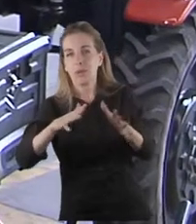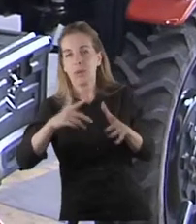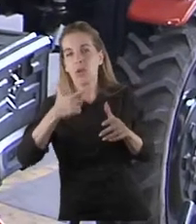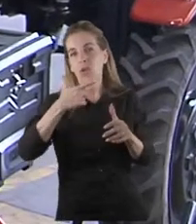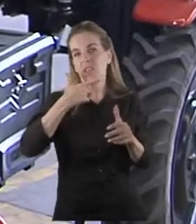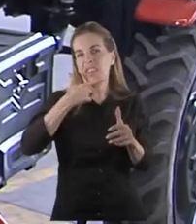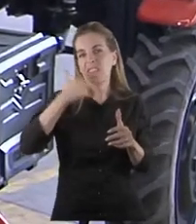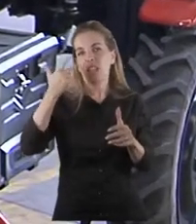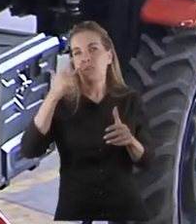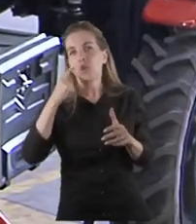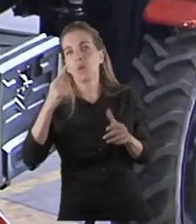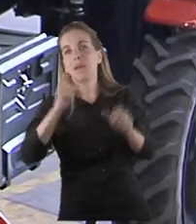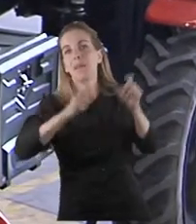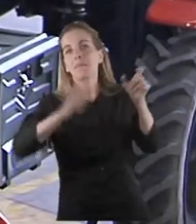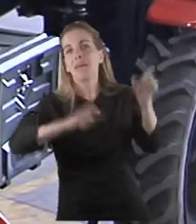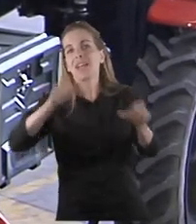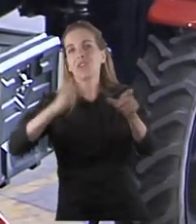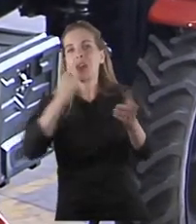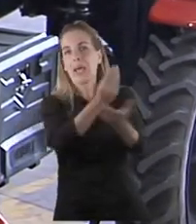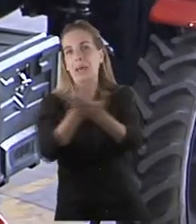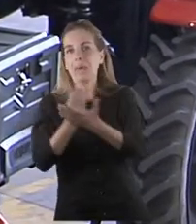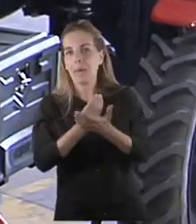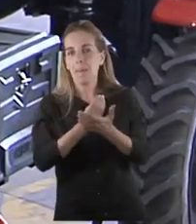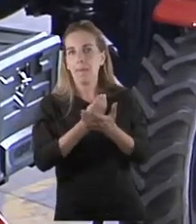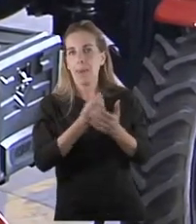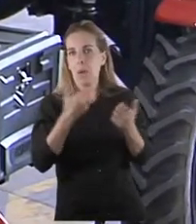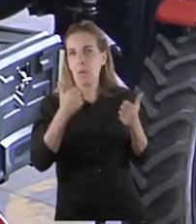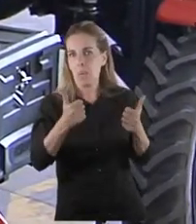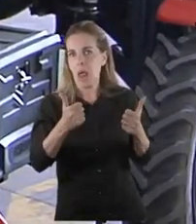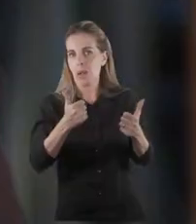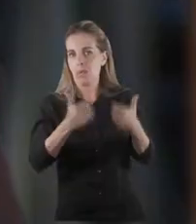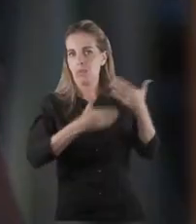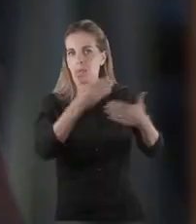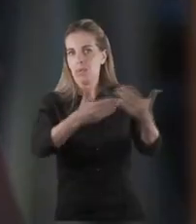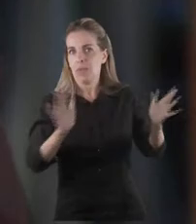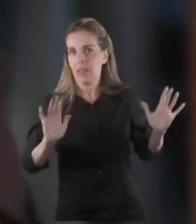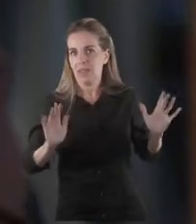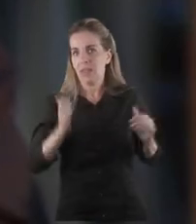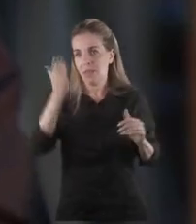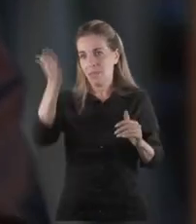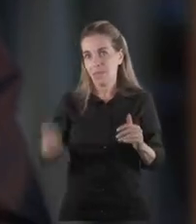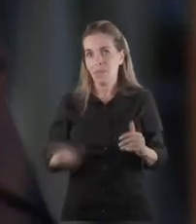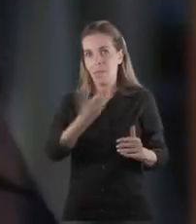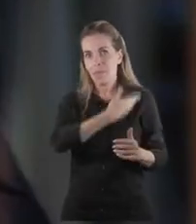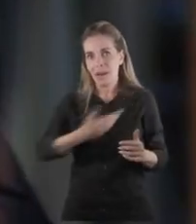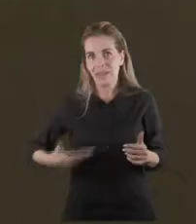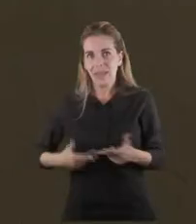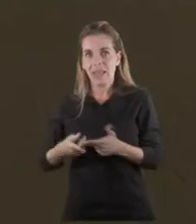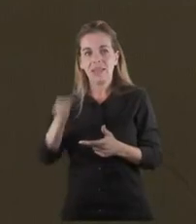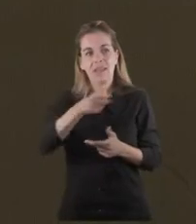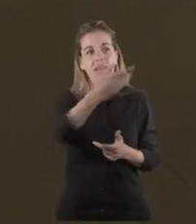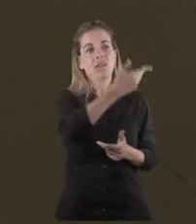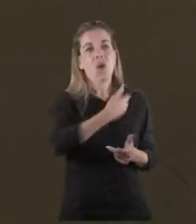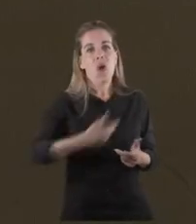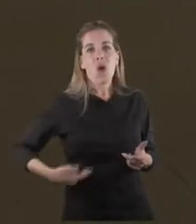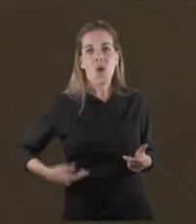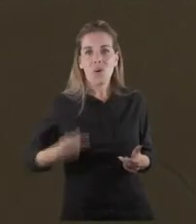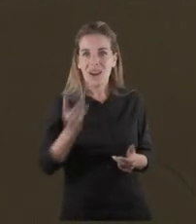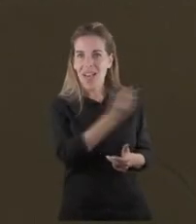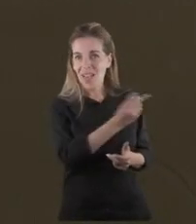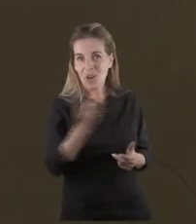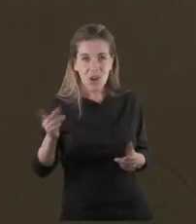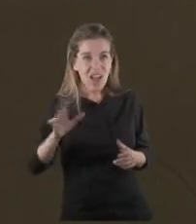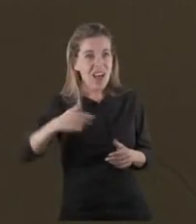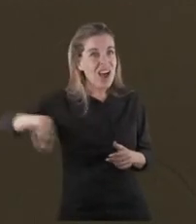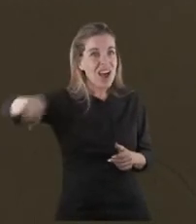habitantes, pero que tiene un potencial económico de crecimiento muy grande. Señor presidente, señor gobernador, a